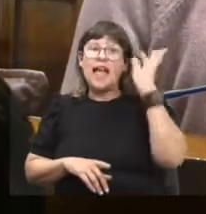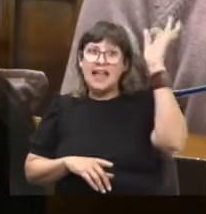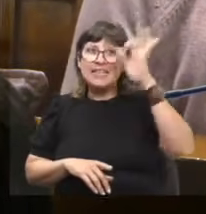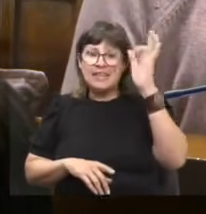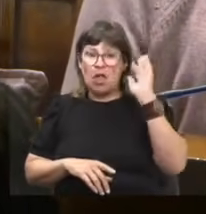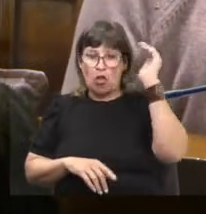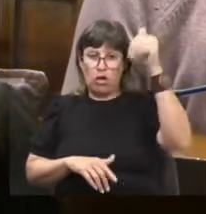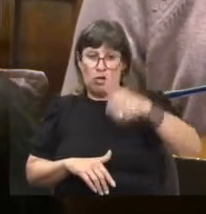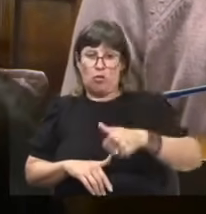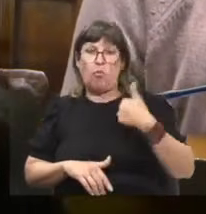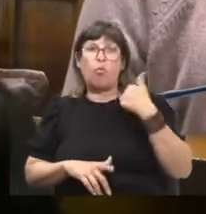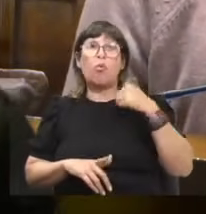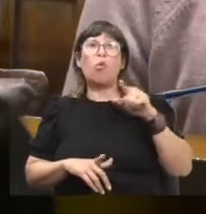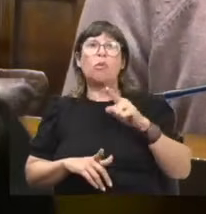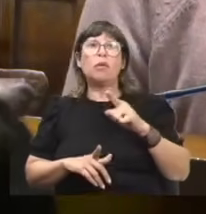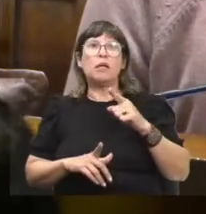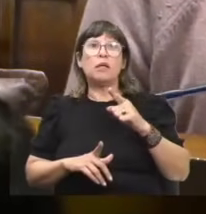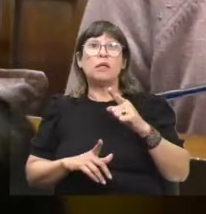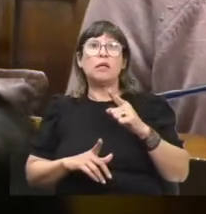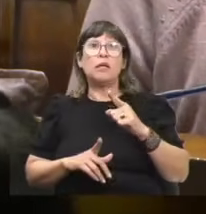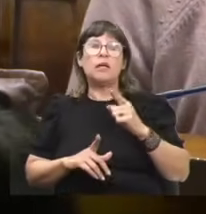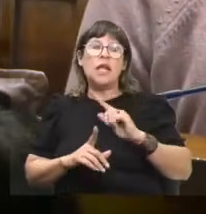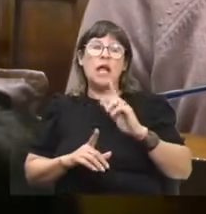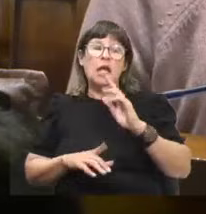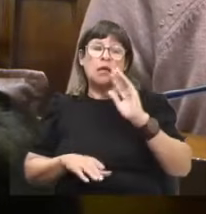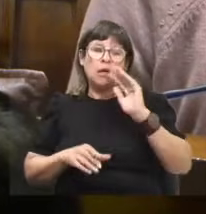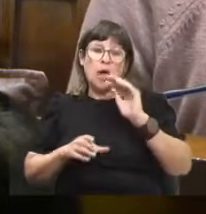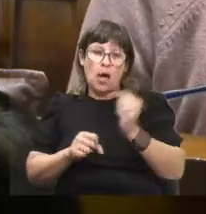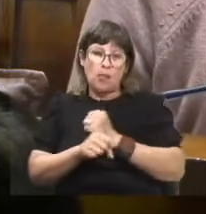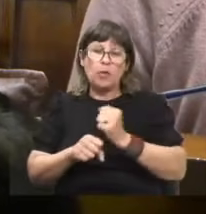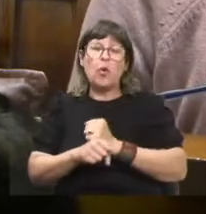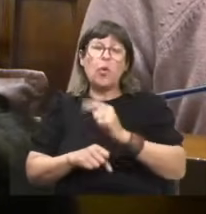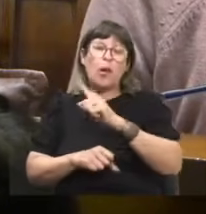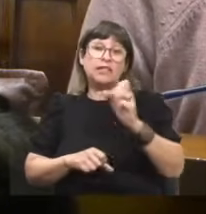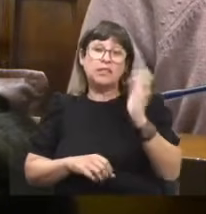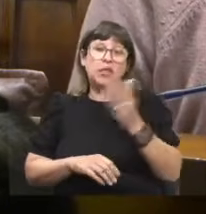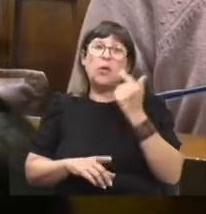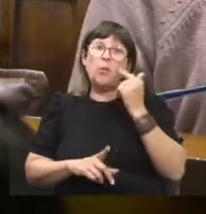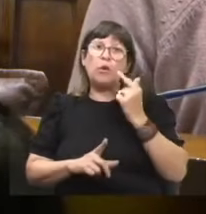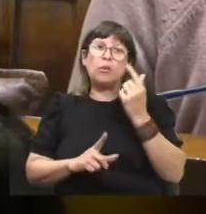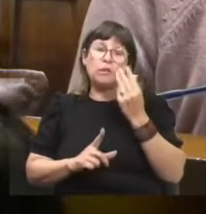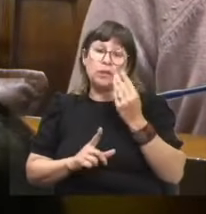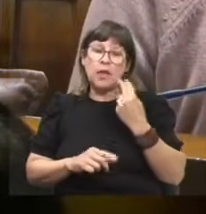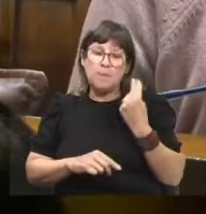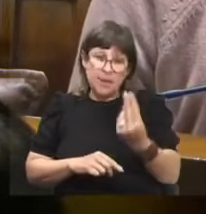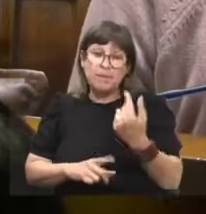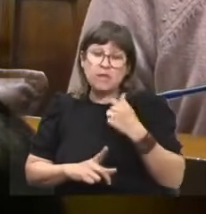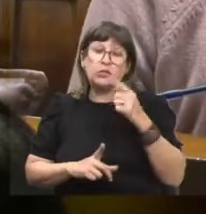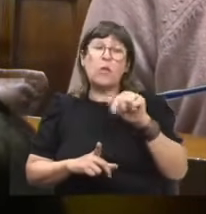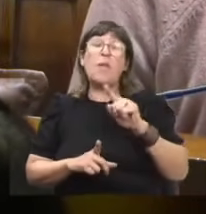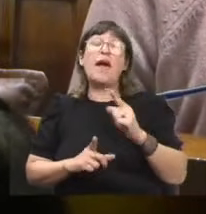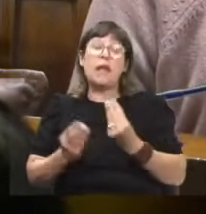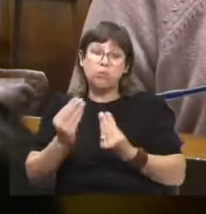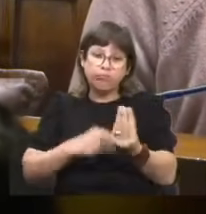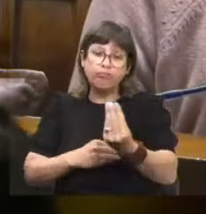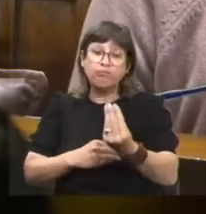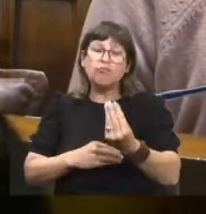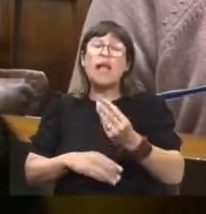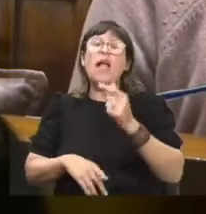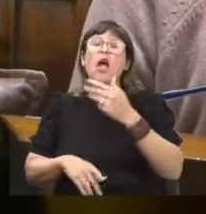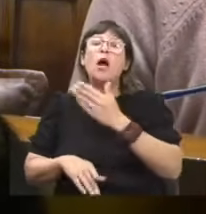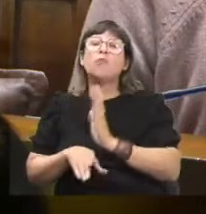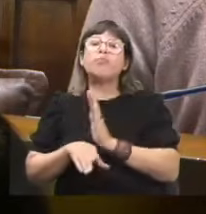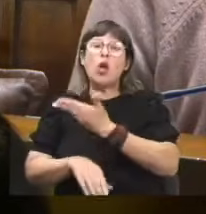República concedió por unanimidad la venia para la designación de Álvaro Danza como presidente de